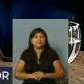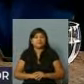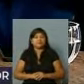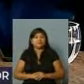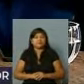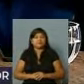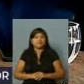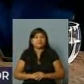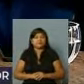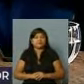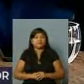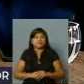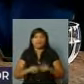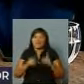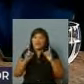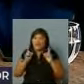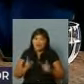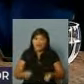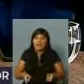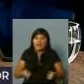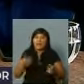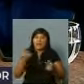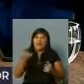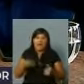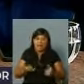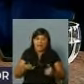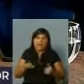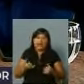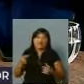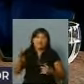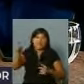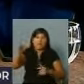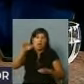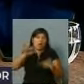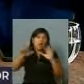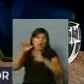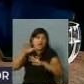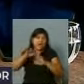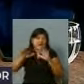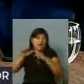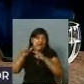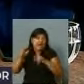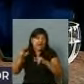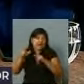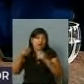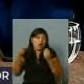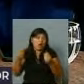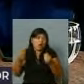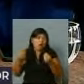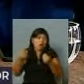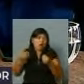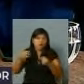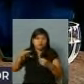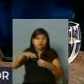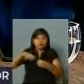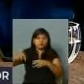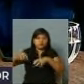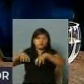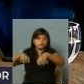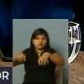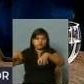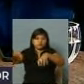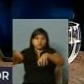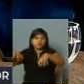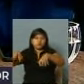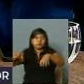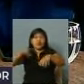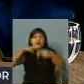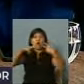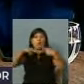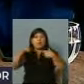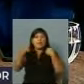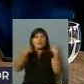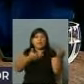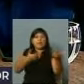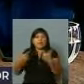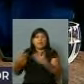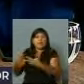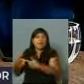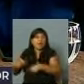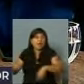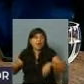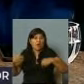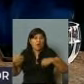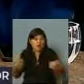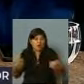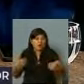Se va a ordenar también el sistema de aprovisionamiento para las comunidades. Vamos a gestionar con Nación, nosotros ya